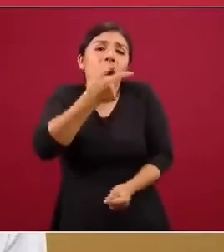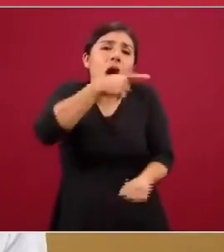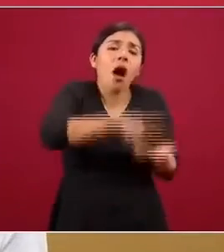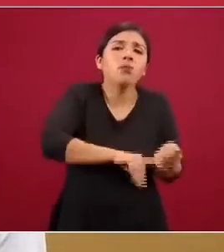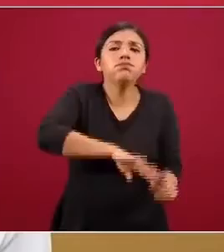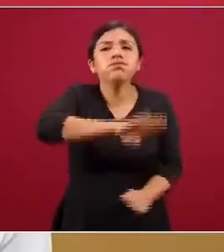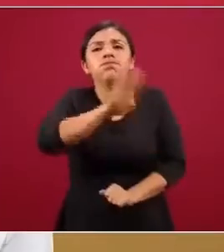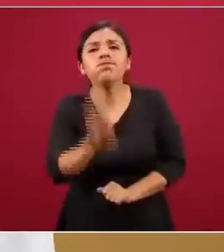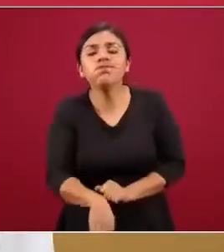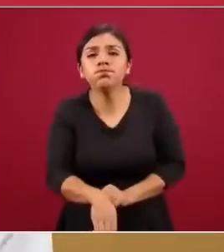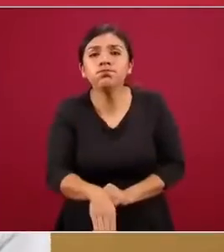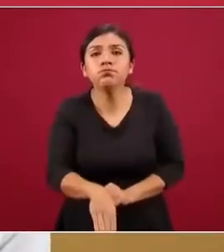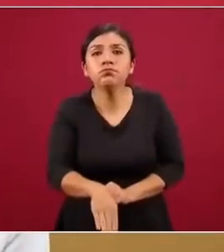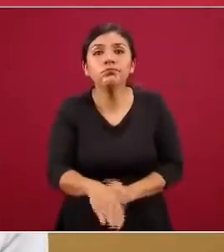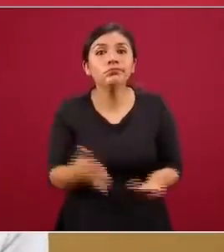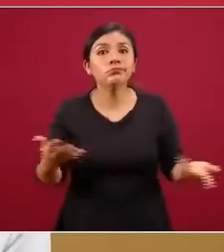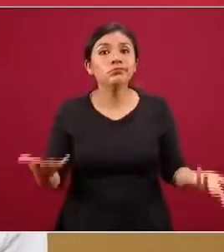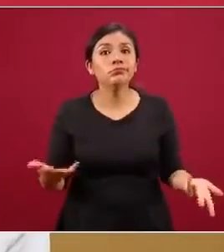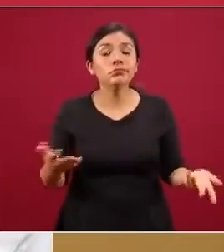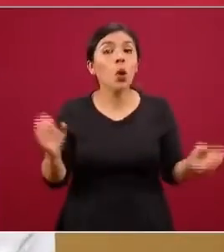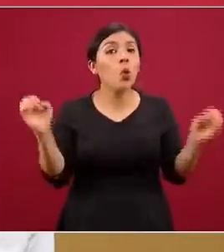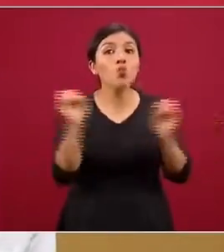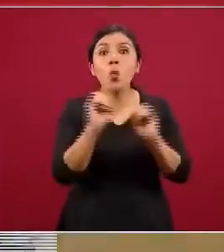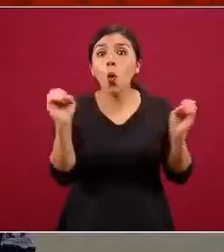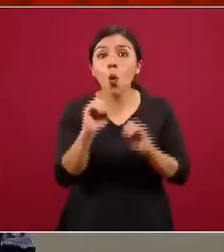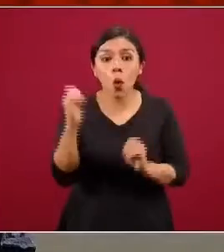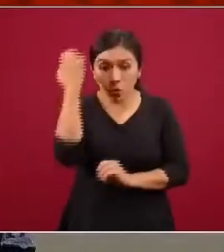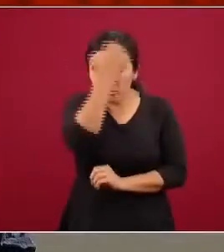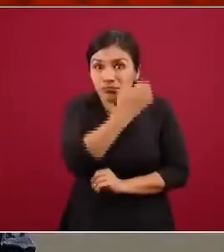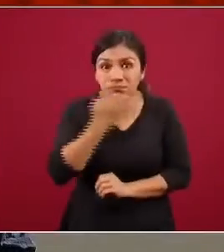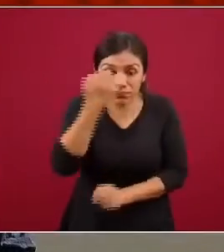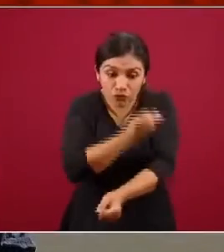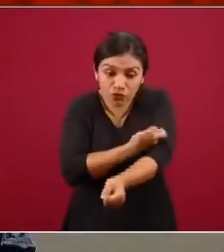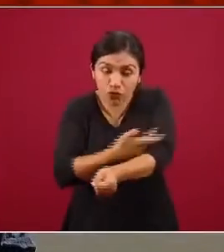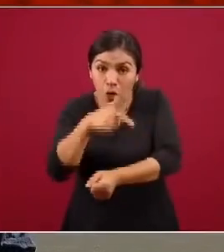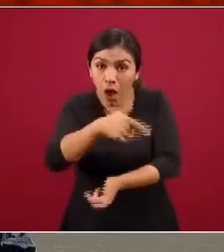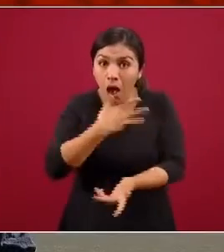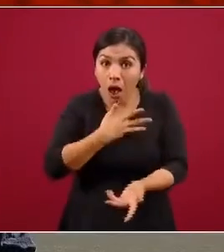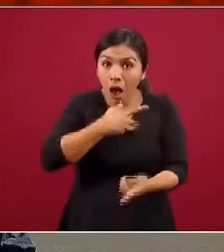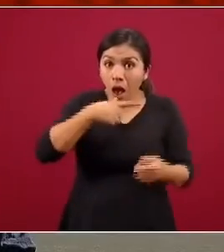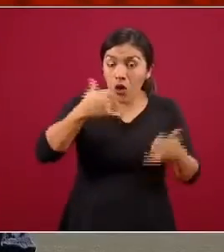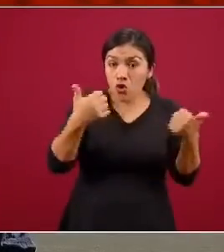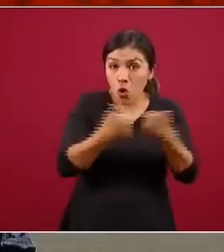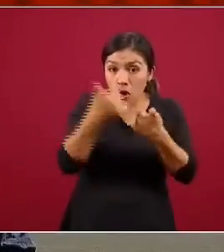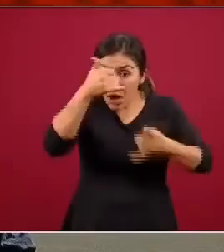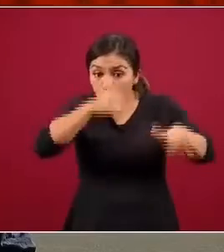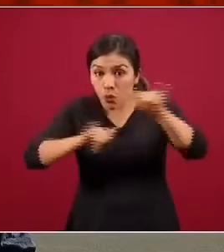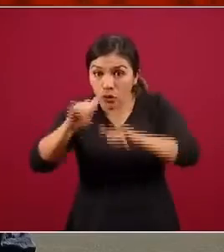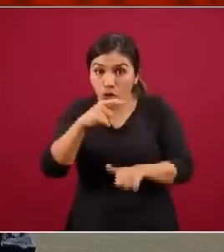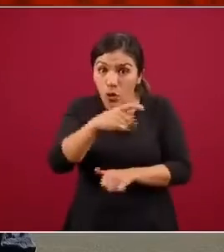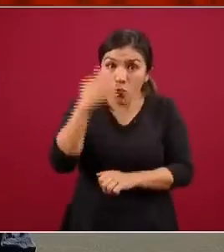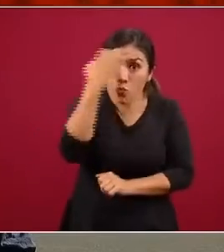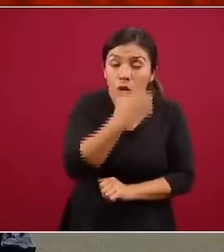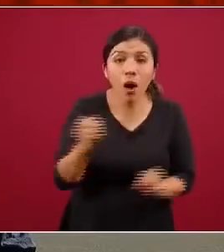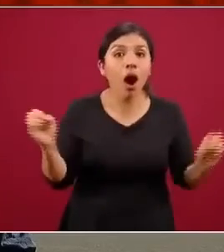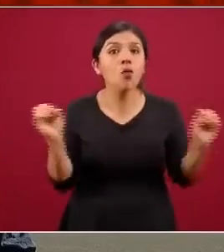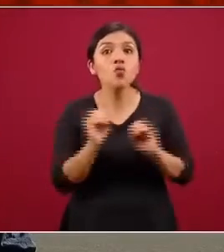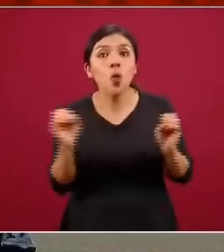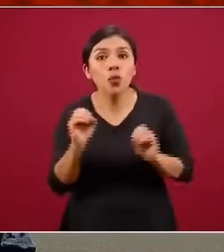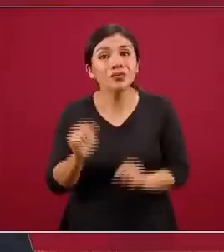mueren, y no se le tomó una muestra para el diagnóstico de laboratorio. Aún